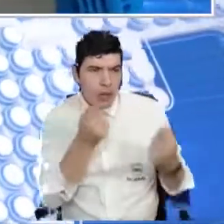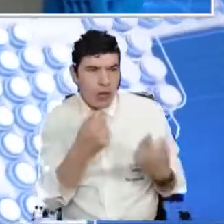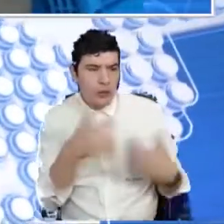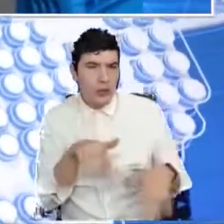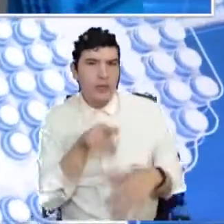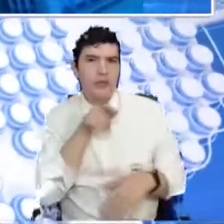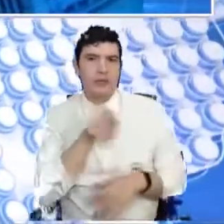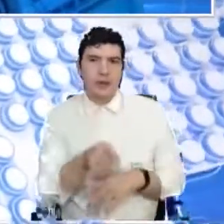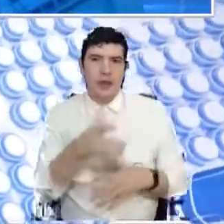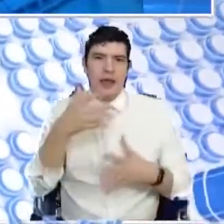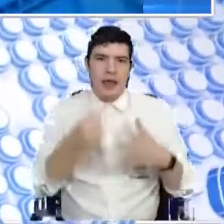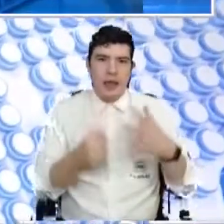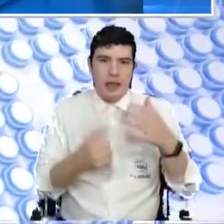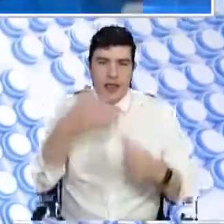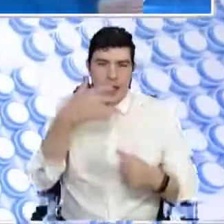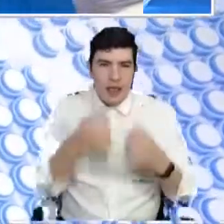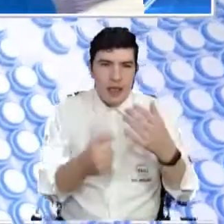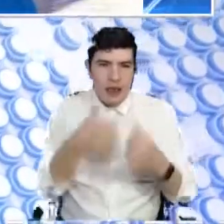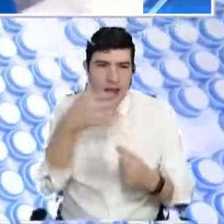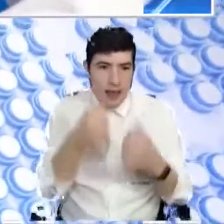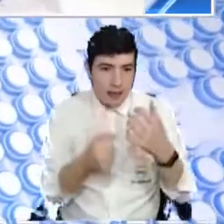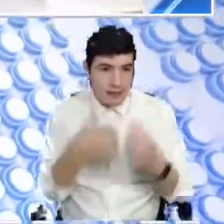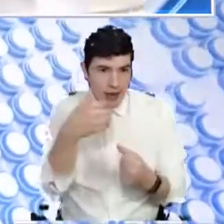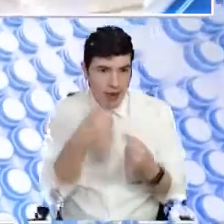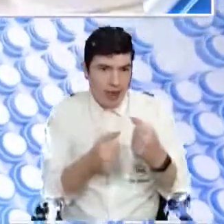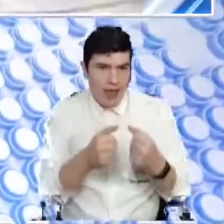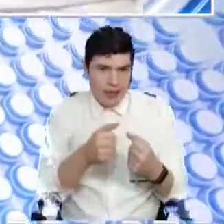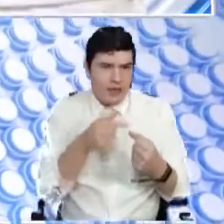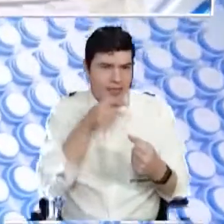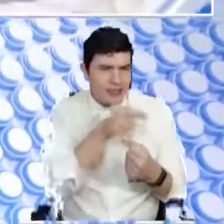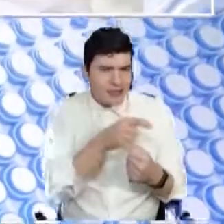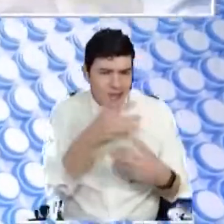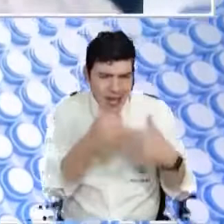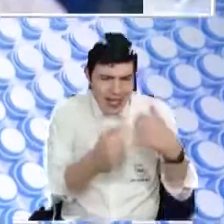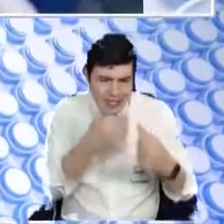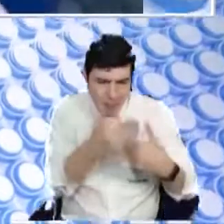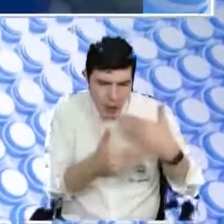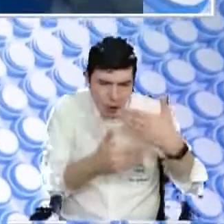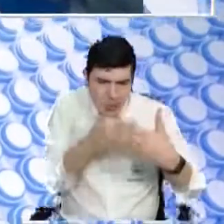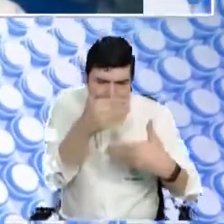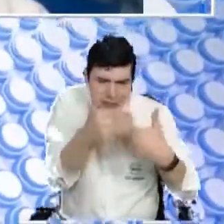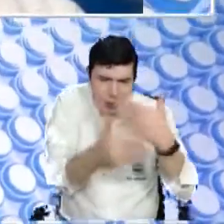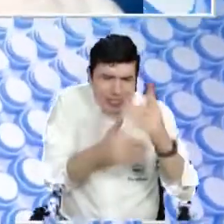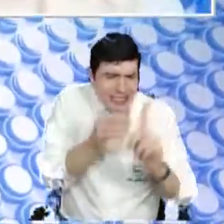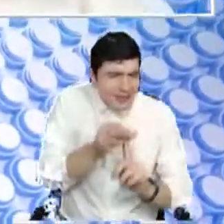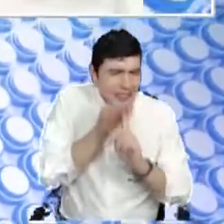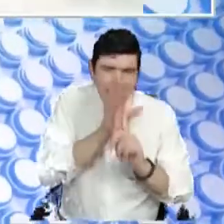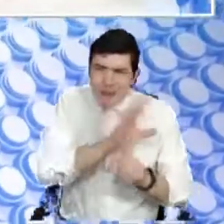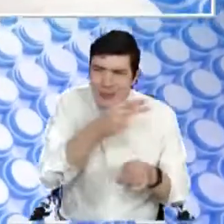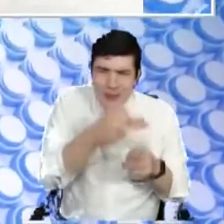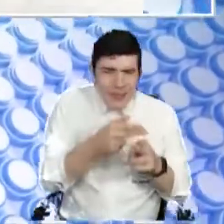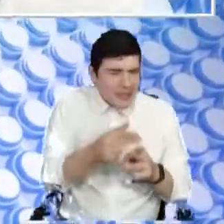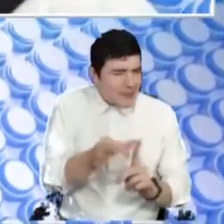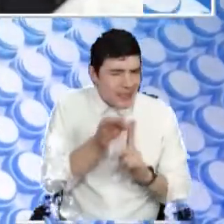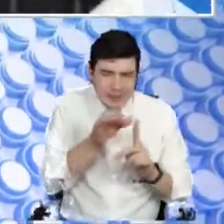la lactoferrina. Entonces, estos pacientes, que incluía pacientes con